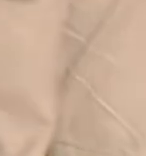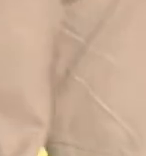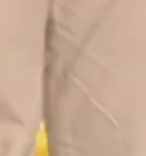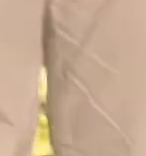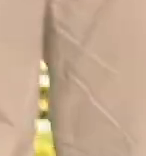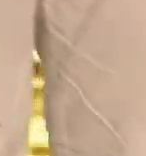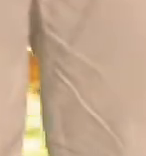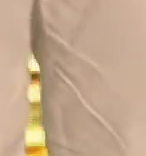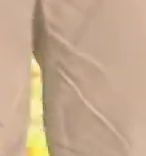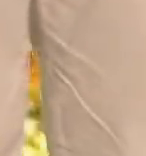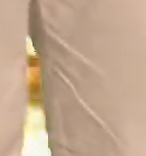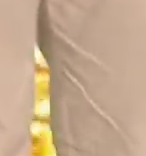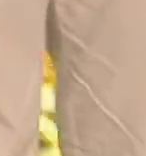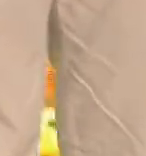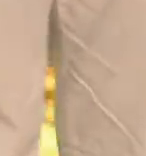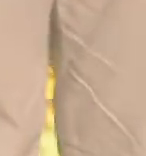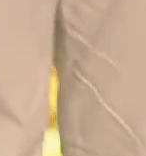cantar hace mucho tiempo,